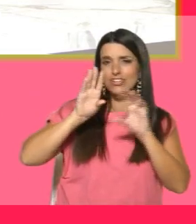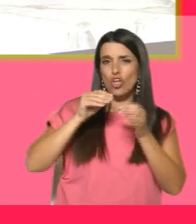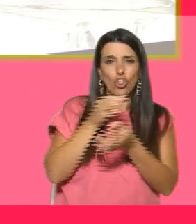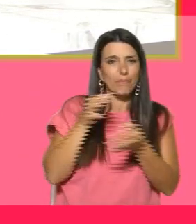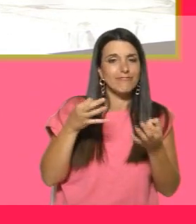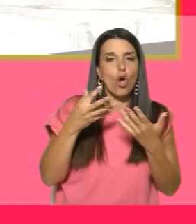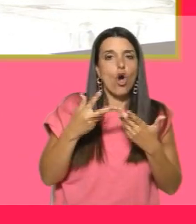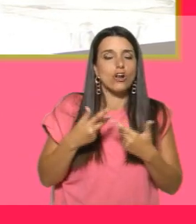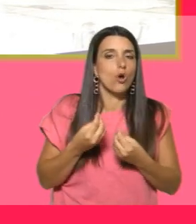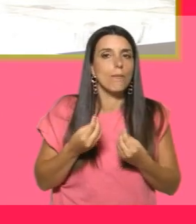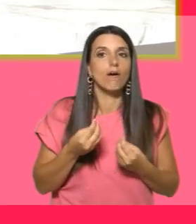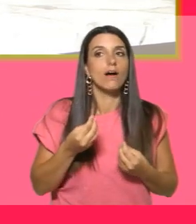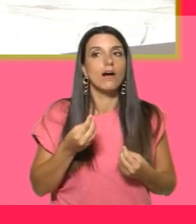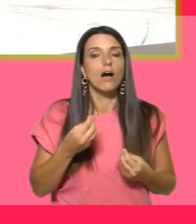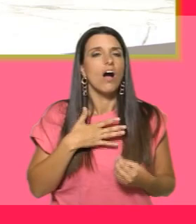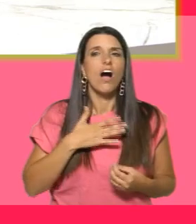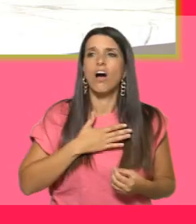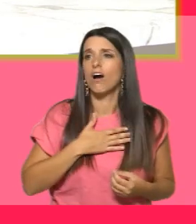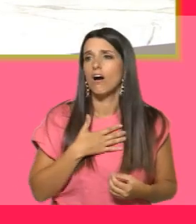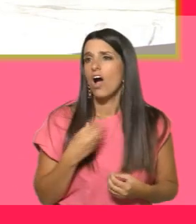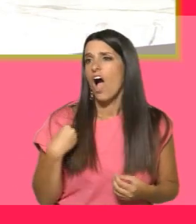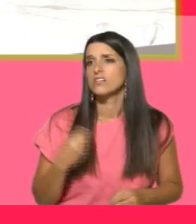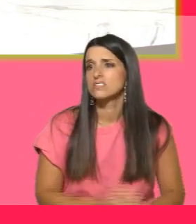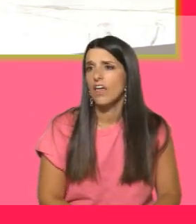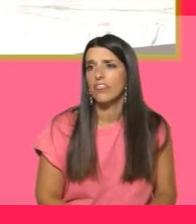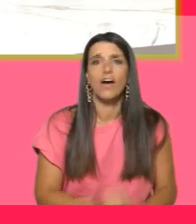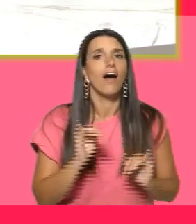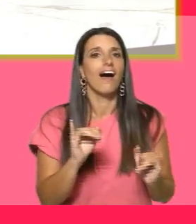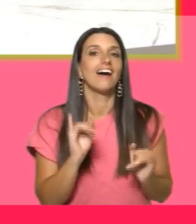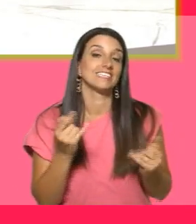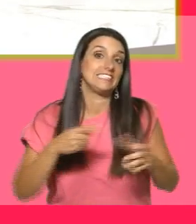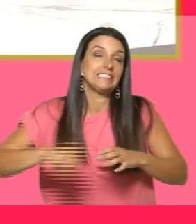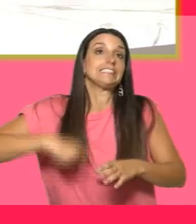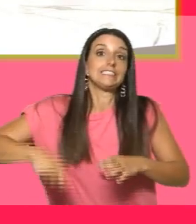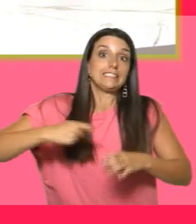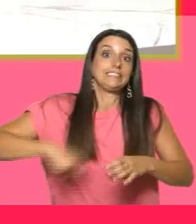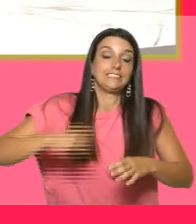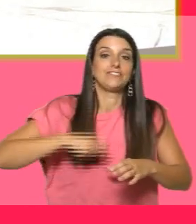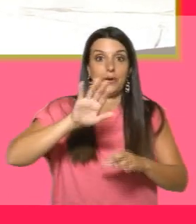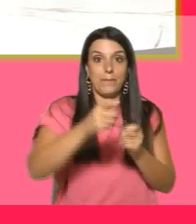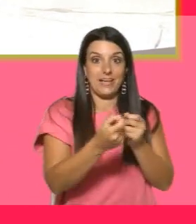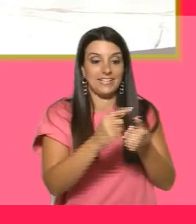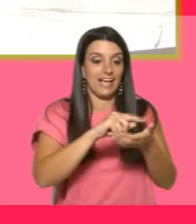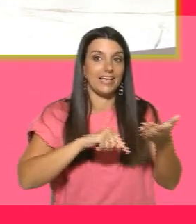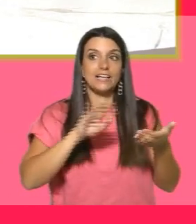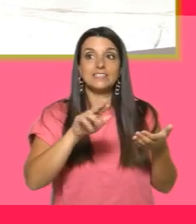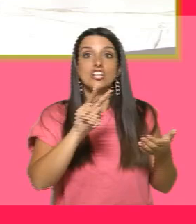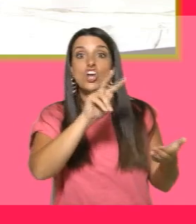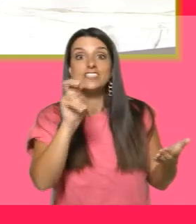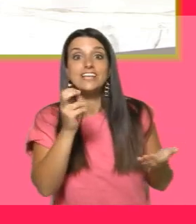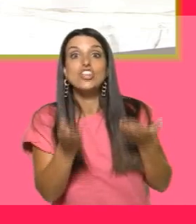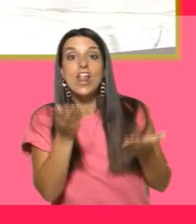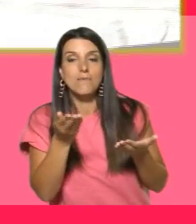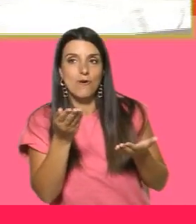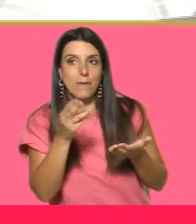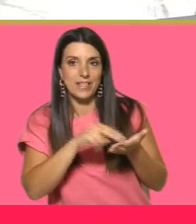la técnica del budín. ¿Vos sabés que de ahí como agitada y todo? Y bueno, y claro, estás ahí dándole con toda. Claro. Tenemos algún mensaje si querés para... Dale, son 200 gramos de manteca.